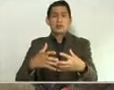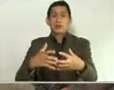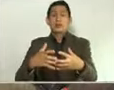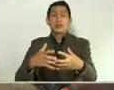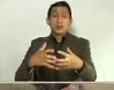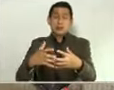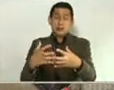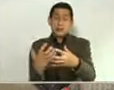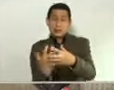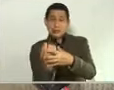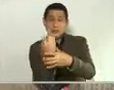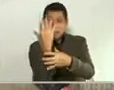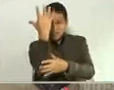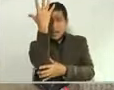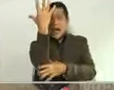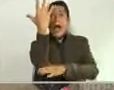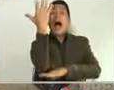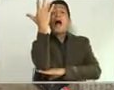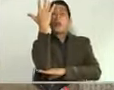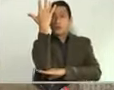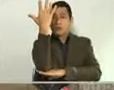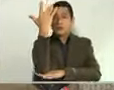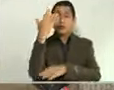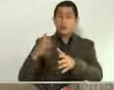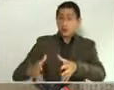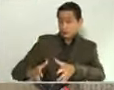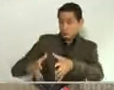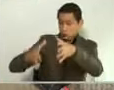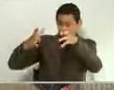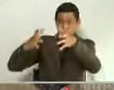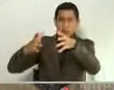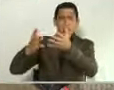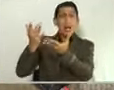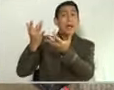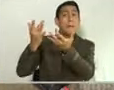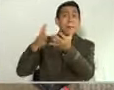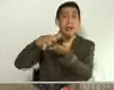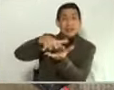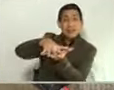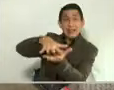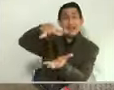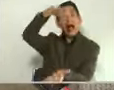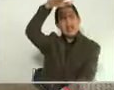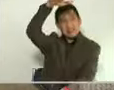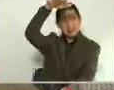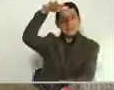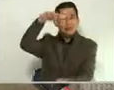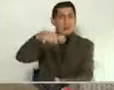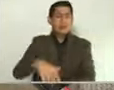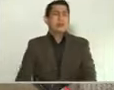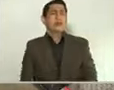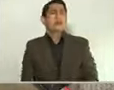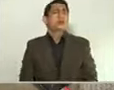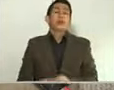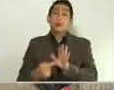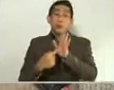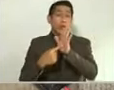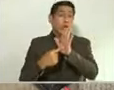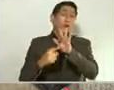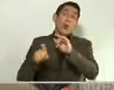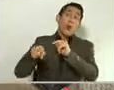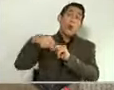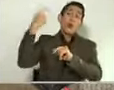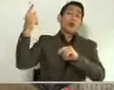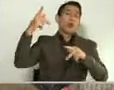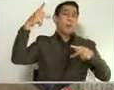pueden quebrar. Entonces los ponemos en estos maceteros grandes hasta que sean más fuertes. Esto es para las personas políticos que no conocen,